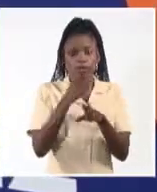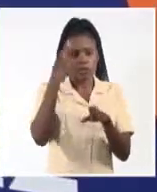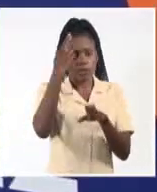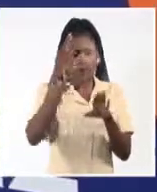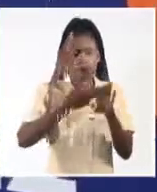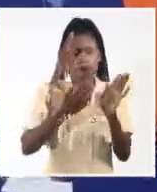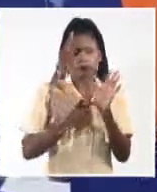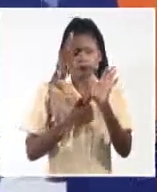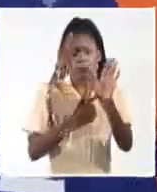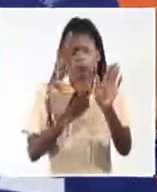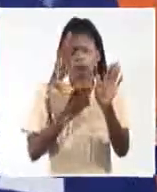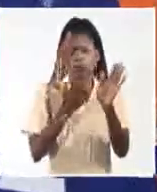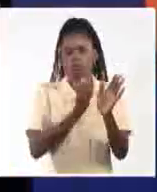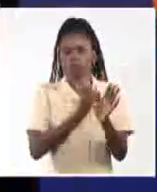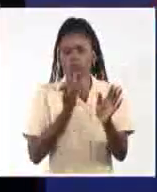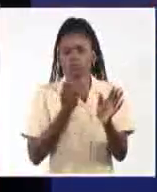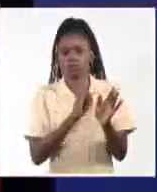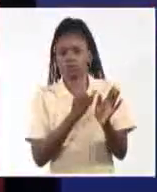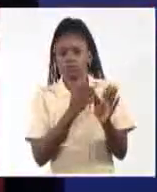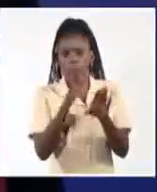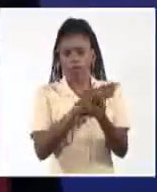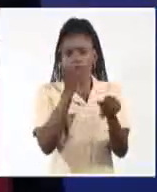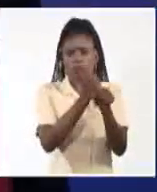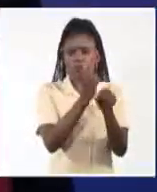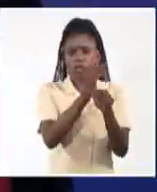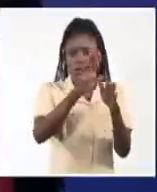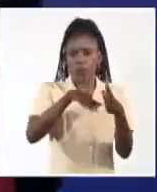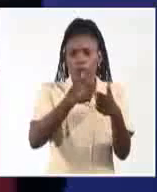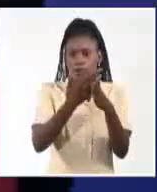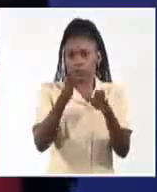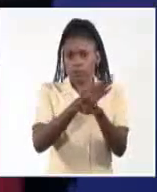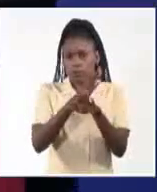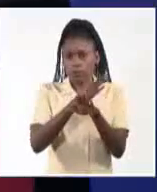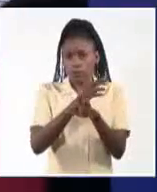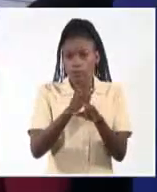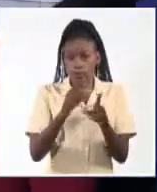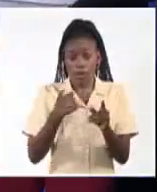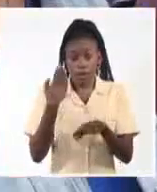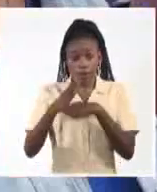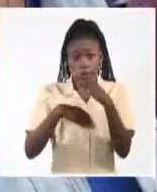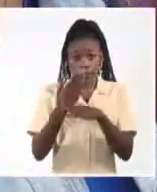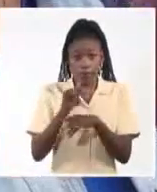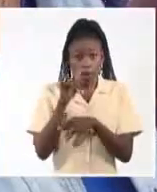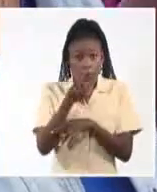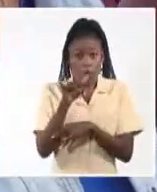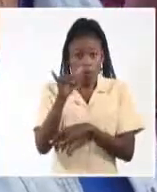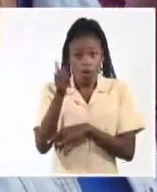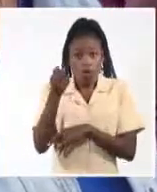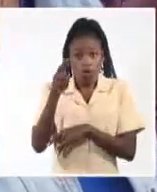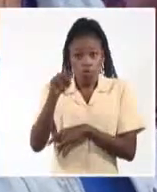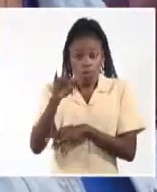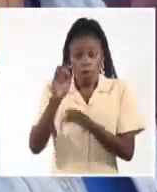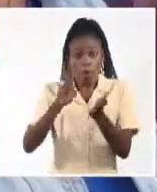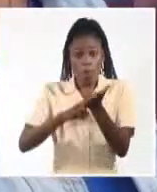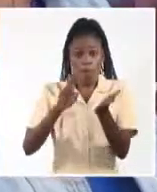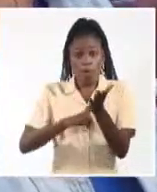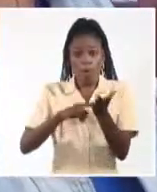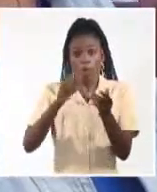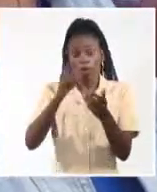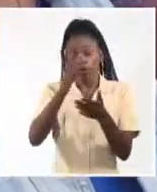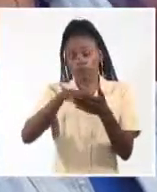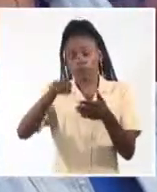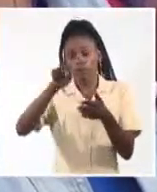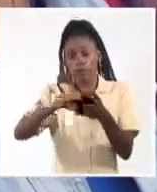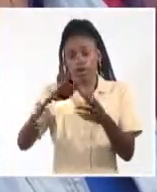reconocimientos individuales a obreros de ambas entidades. En el acto presidido por Joan Palmero, miembro del Buró Provincial del Partido, y